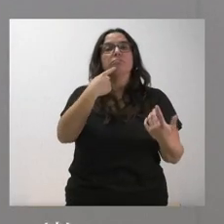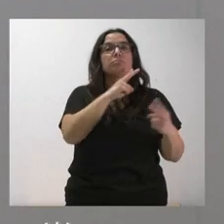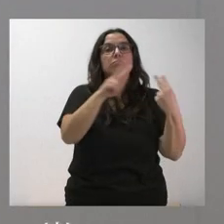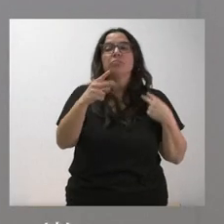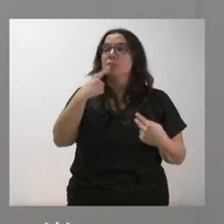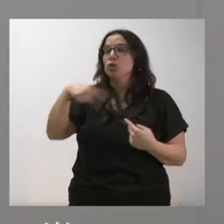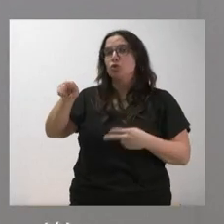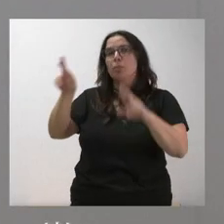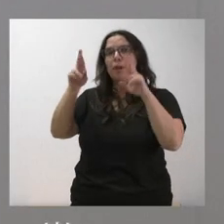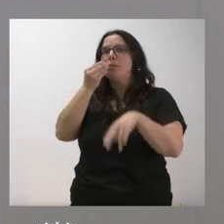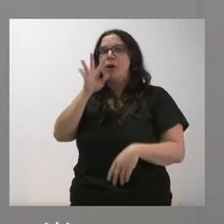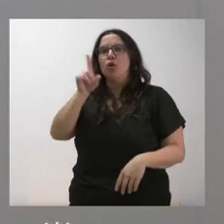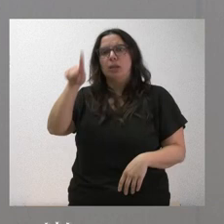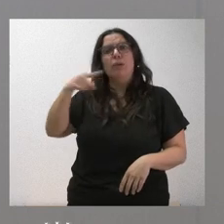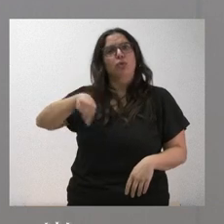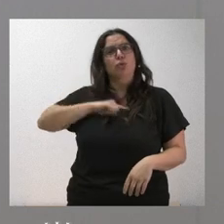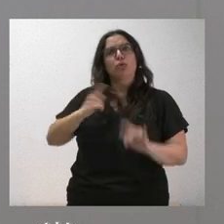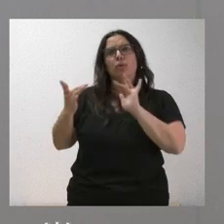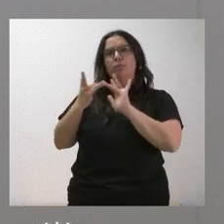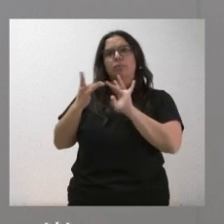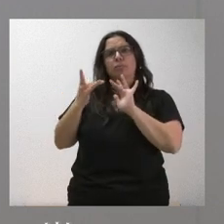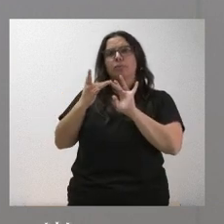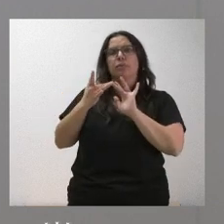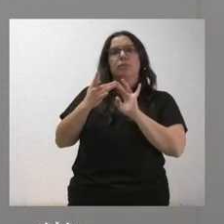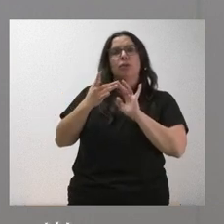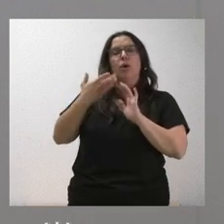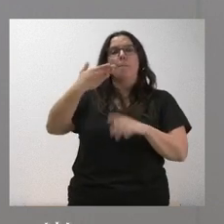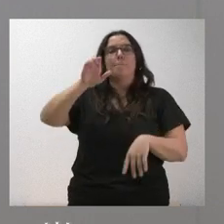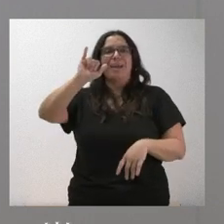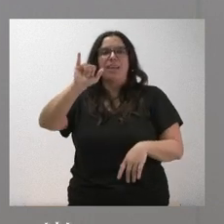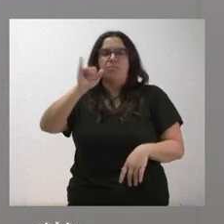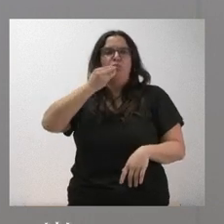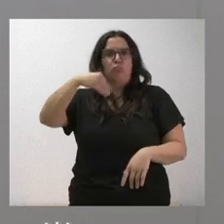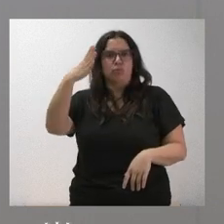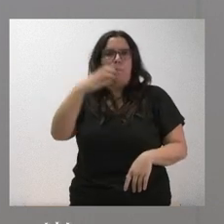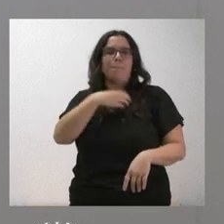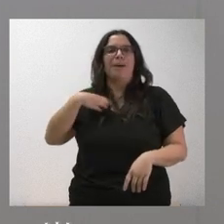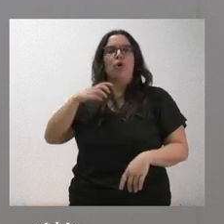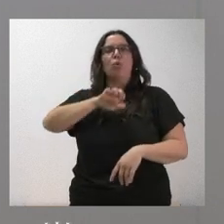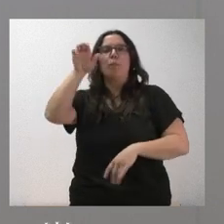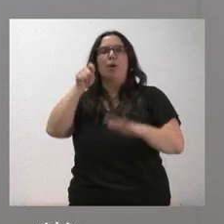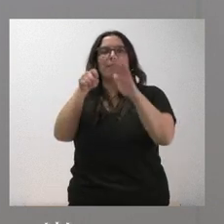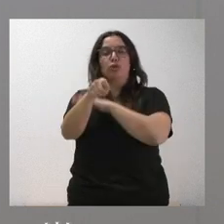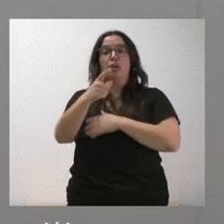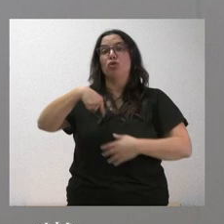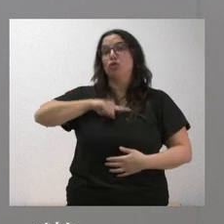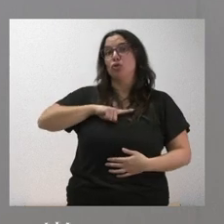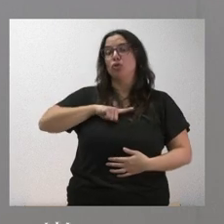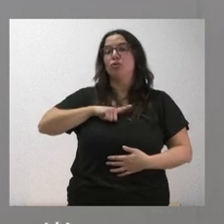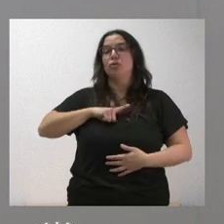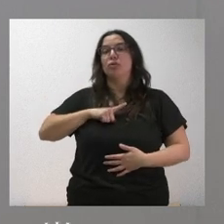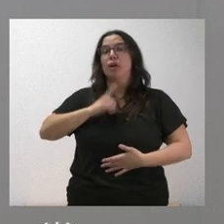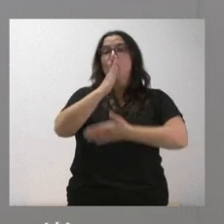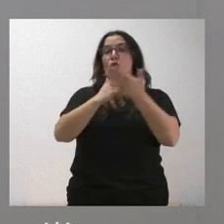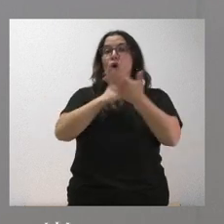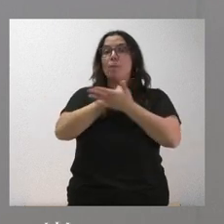y nosotros tenemos una excelente relación con el Bei como ustedes saben Castillo es la única comunidad Autónoma no es solo española sino